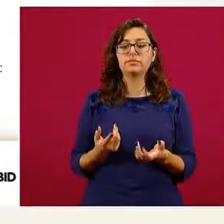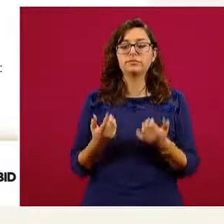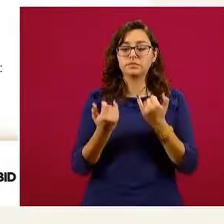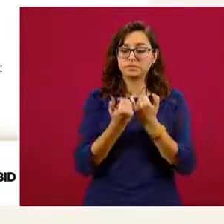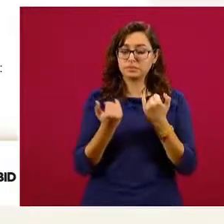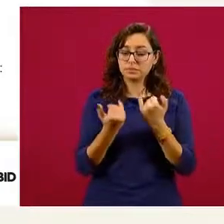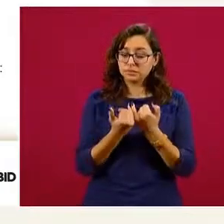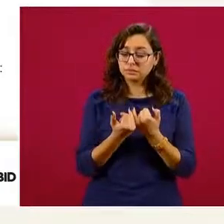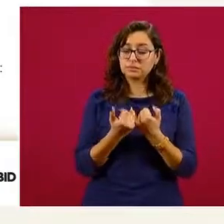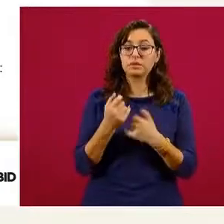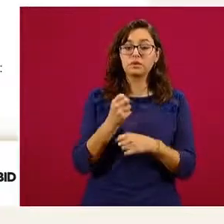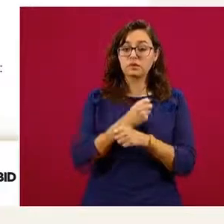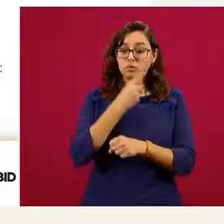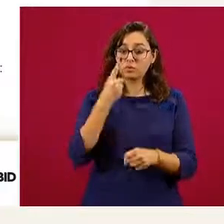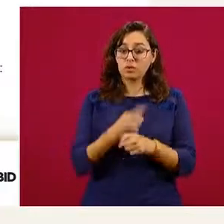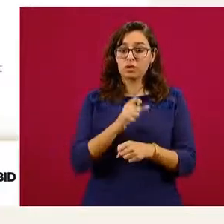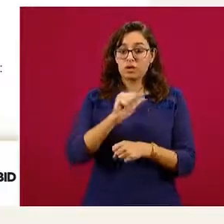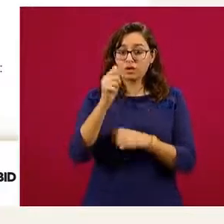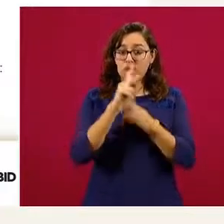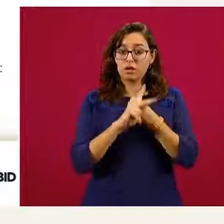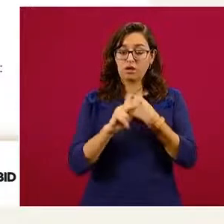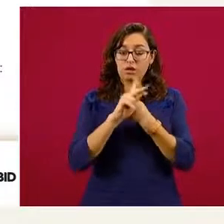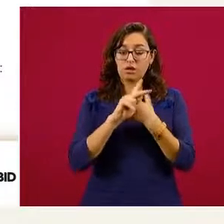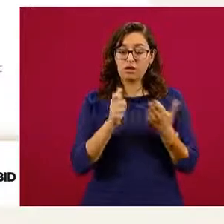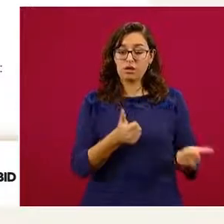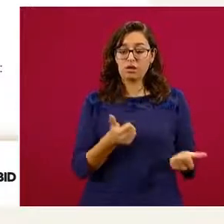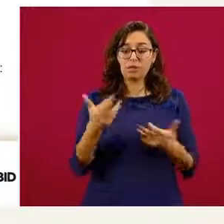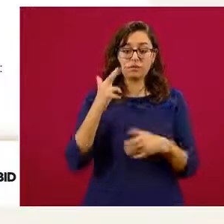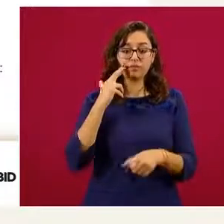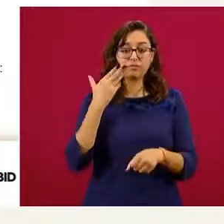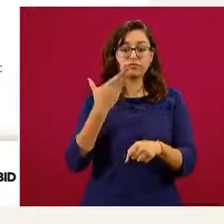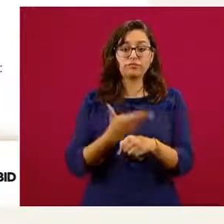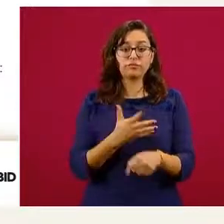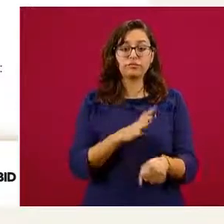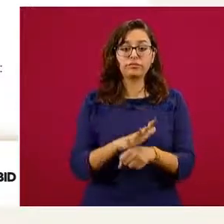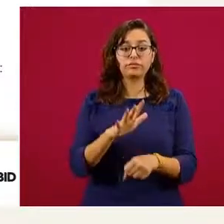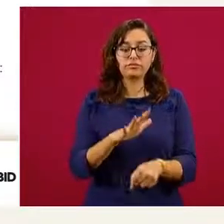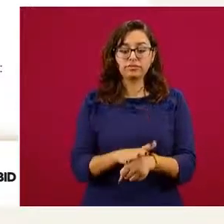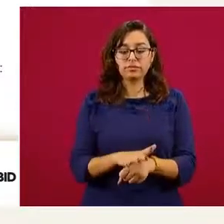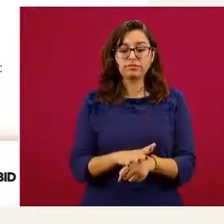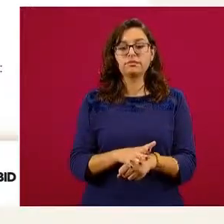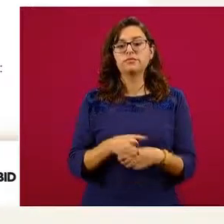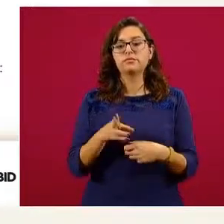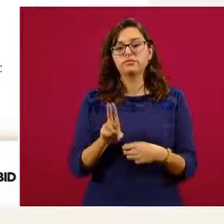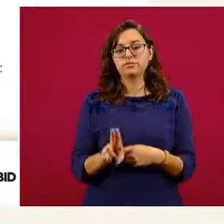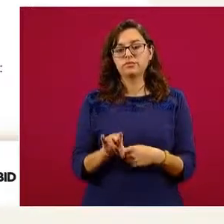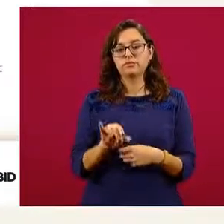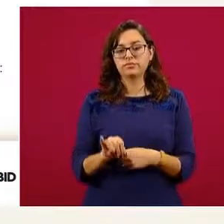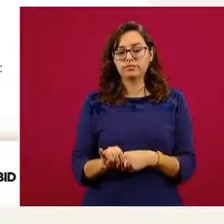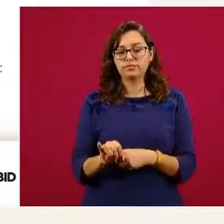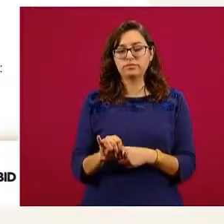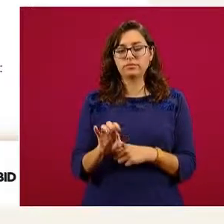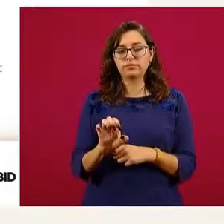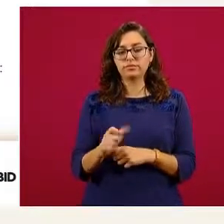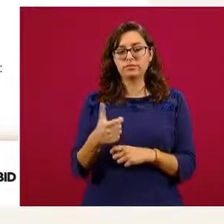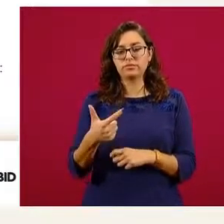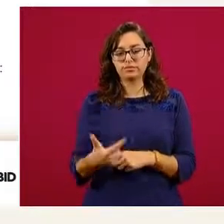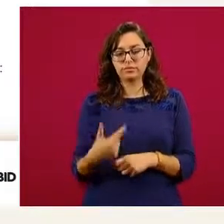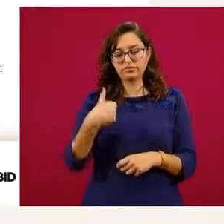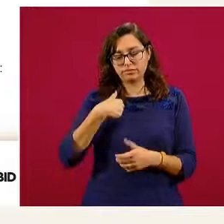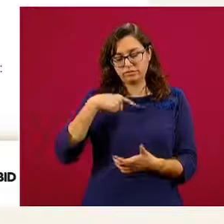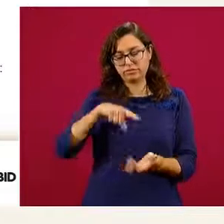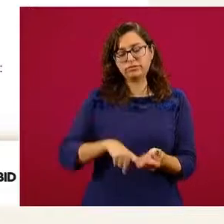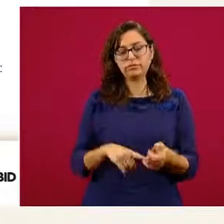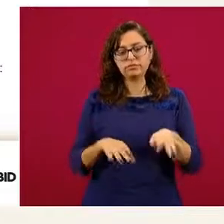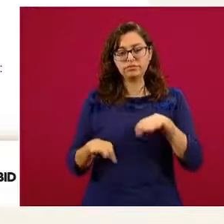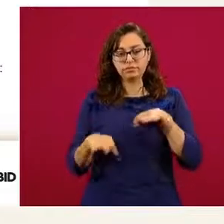específicas de exportación, este segmento estará a cargo de la Unidad de Inteligencia Económica Global, donde yo trabajo.